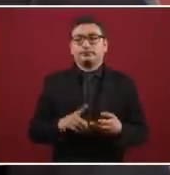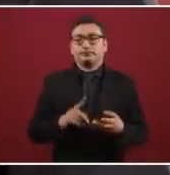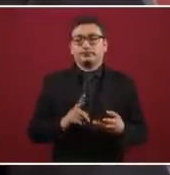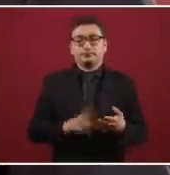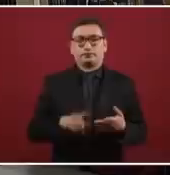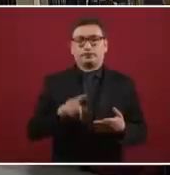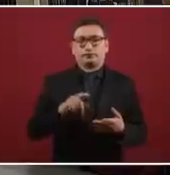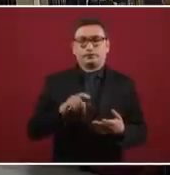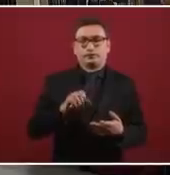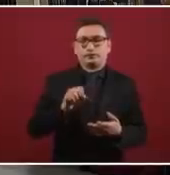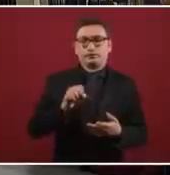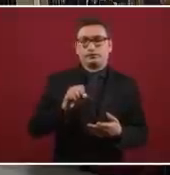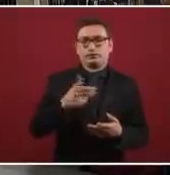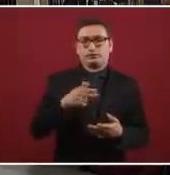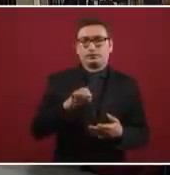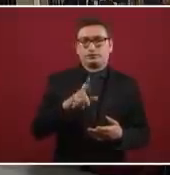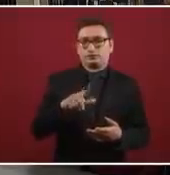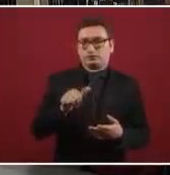Sheila,